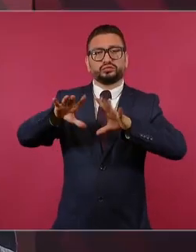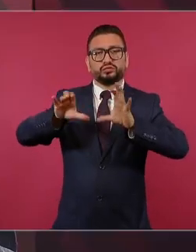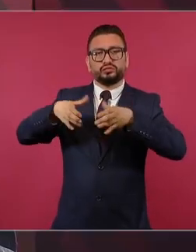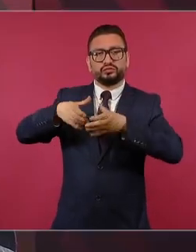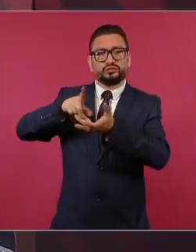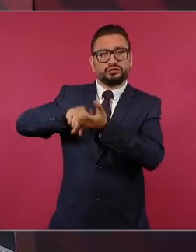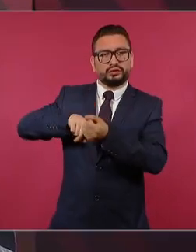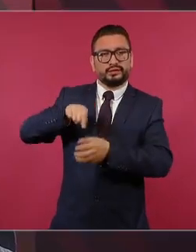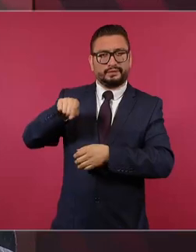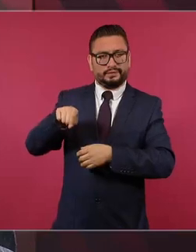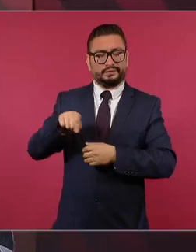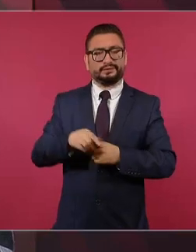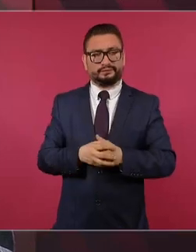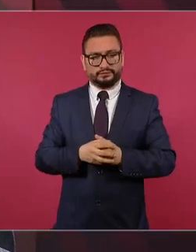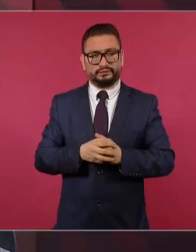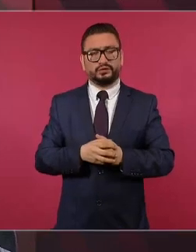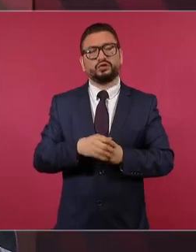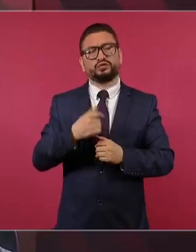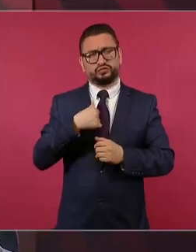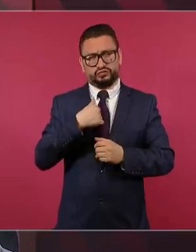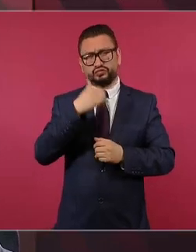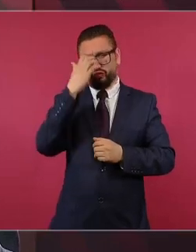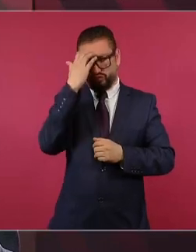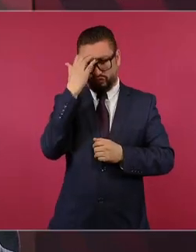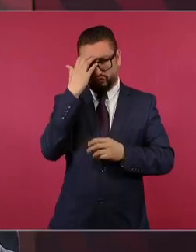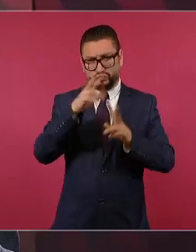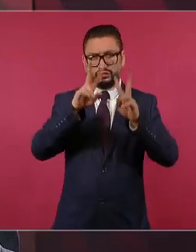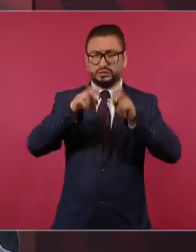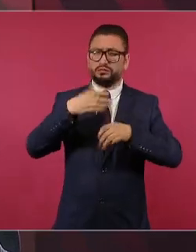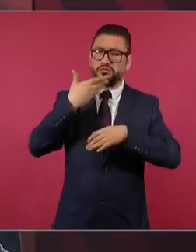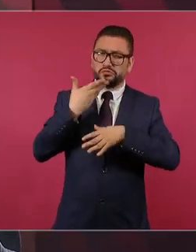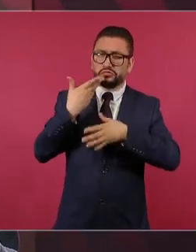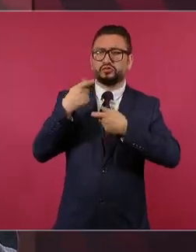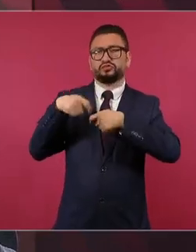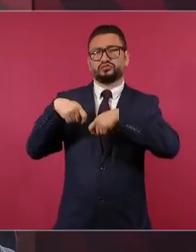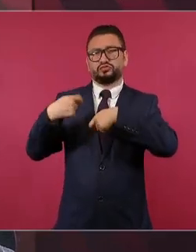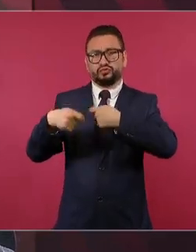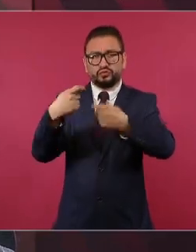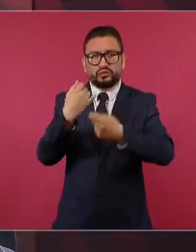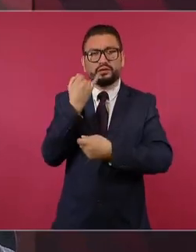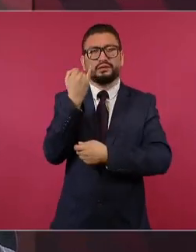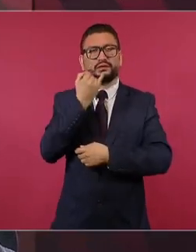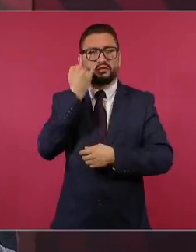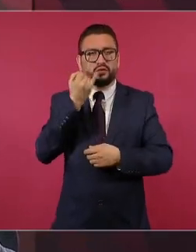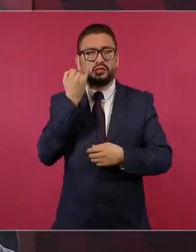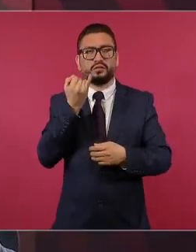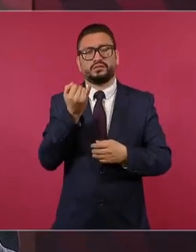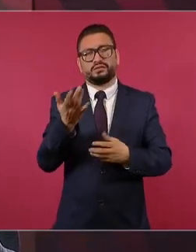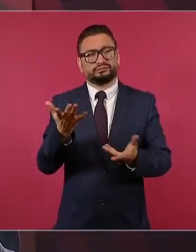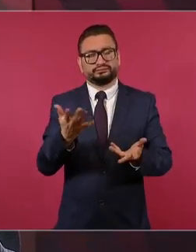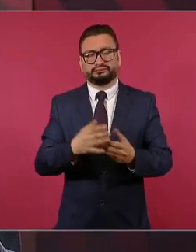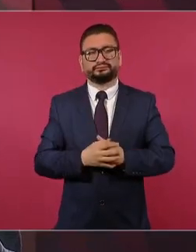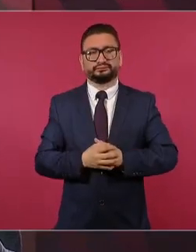comunitaria, conozco sobre las tradiciones, las costumbres, las lenguas,